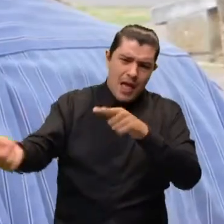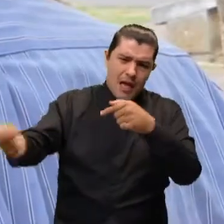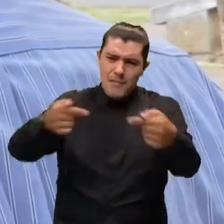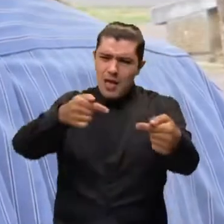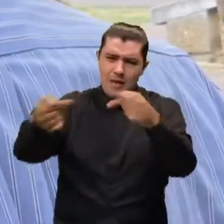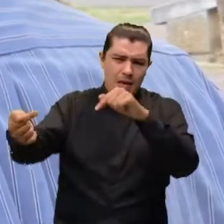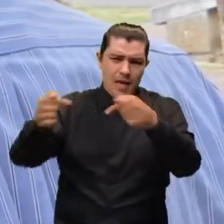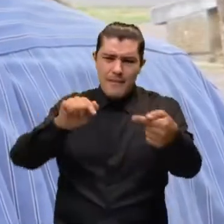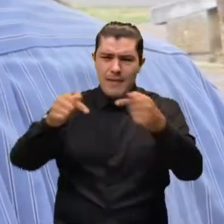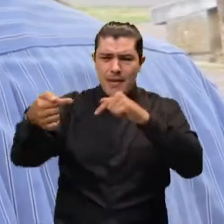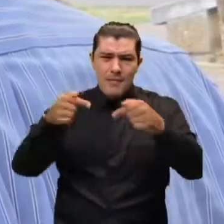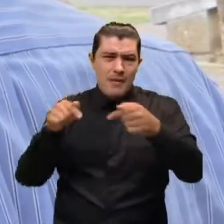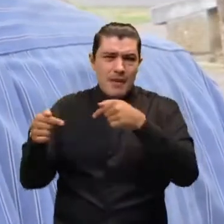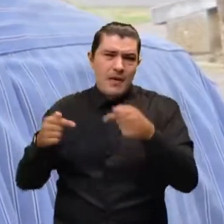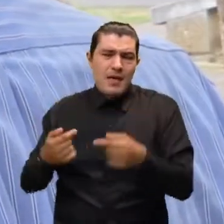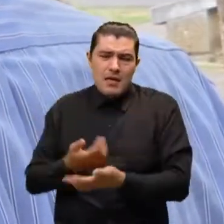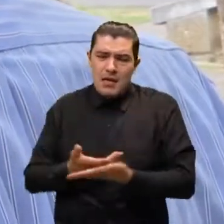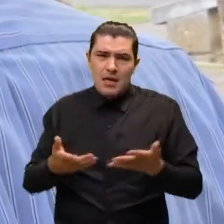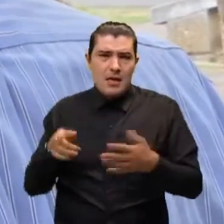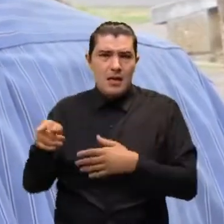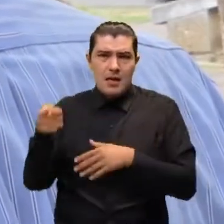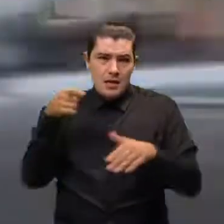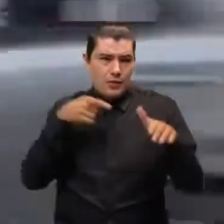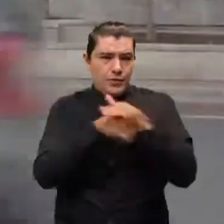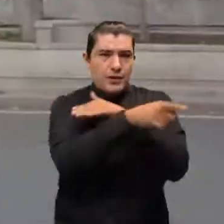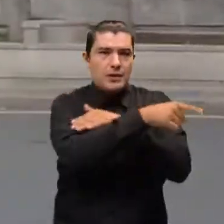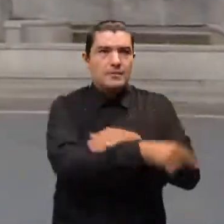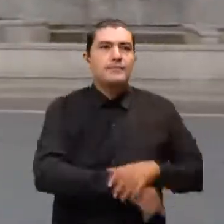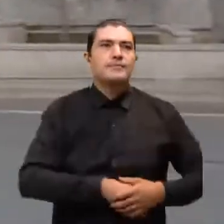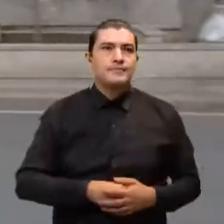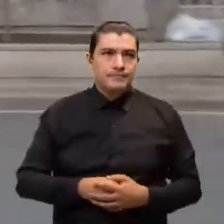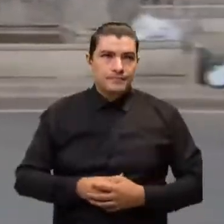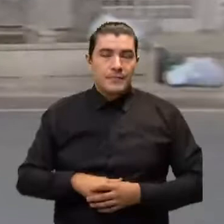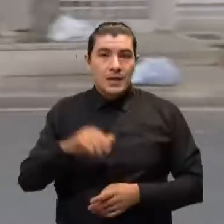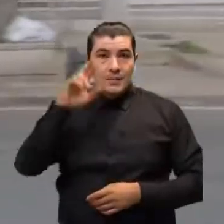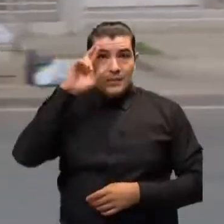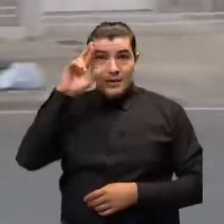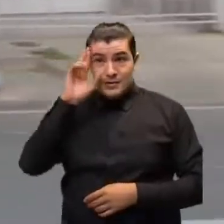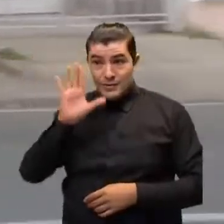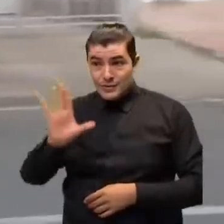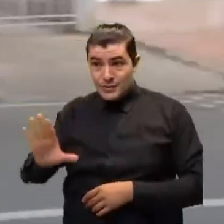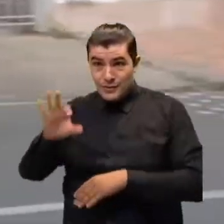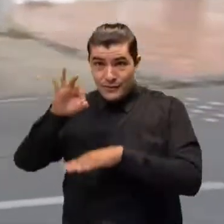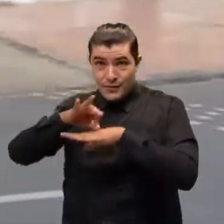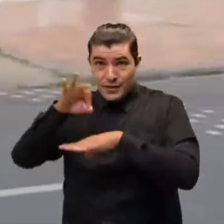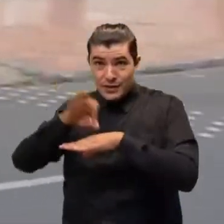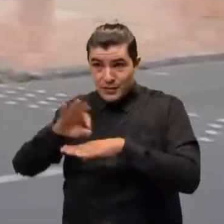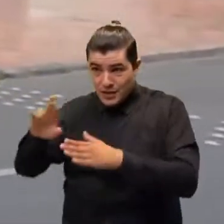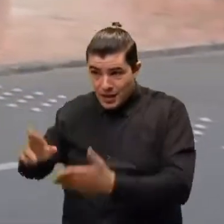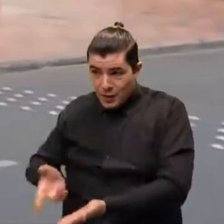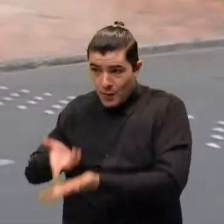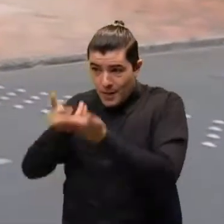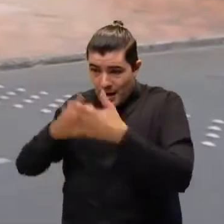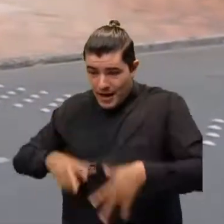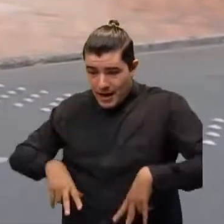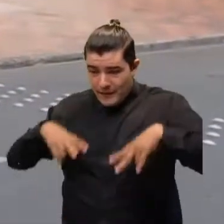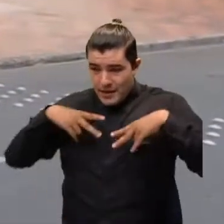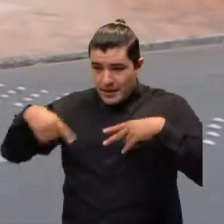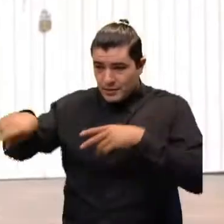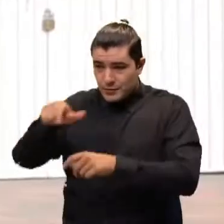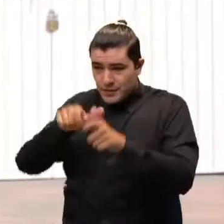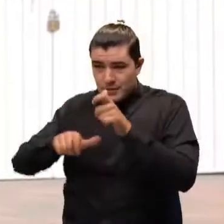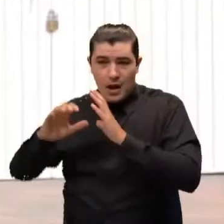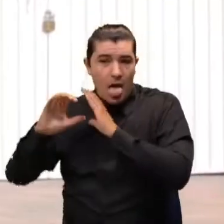y con los pocas cosas que pudieron sacar, que se volaron. Para ellos, esto no es una fundación de rehabilitación de población